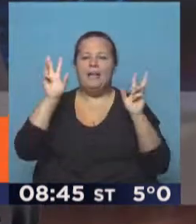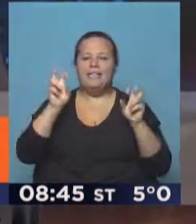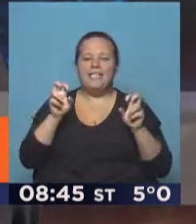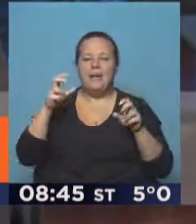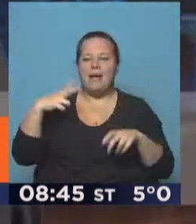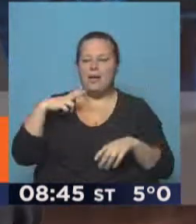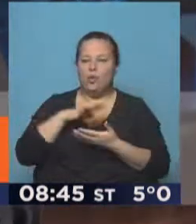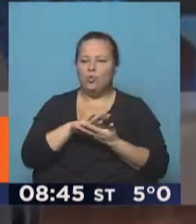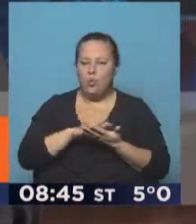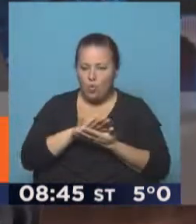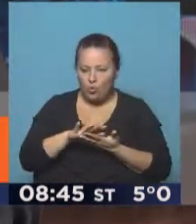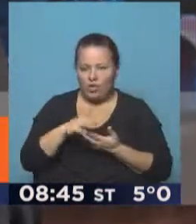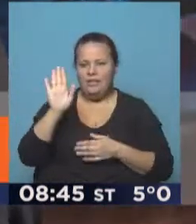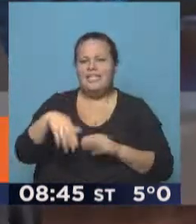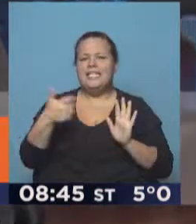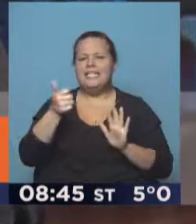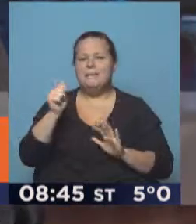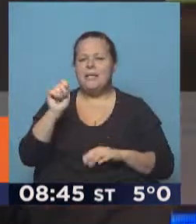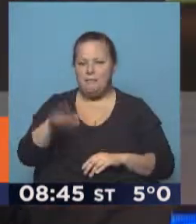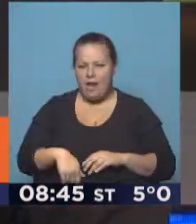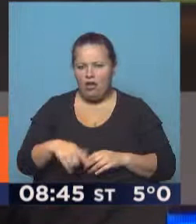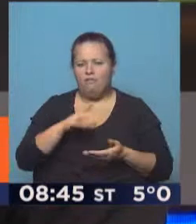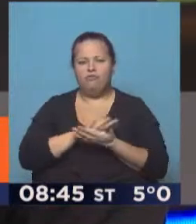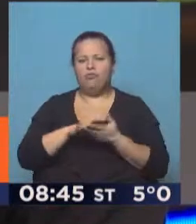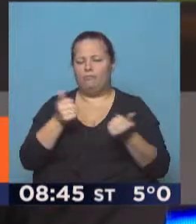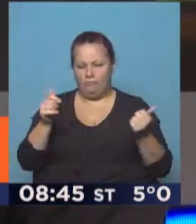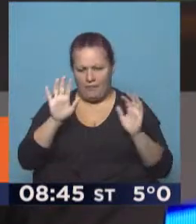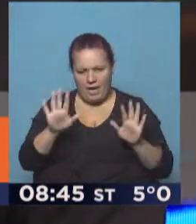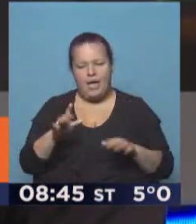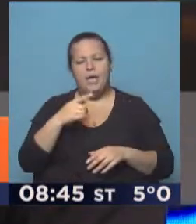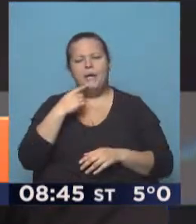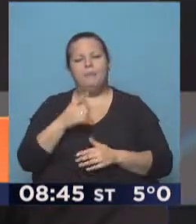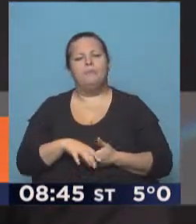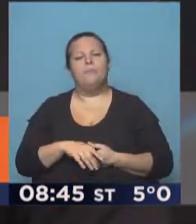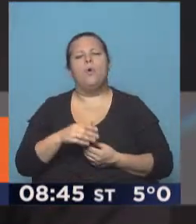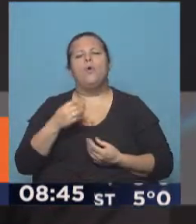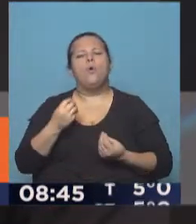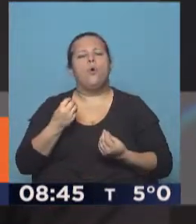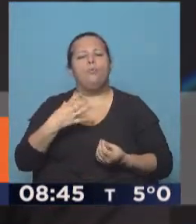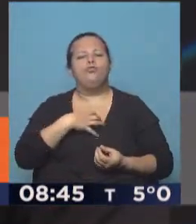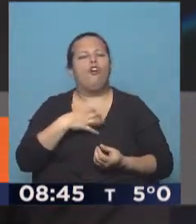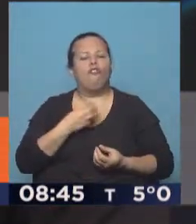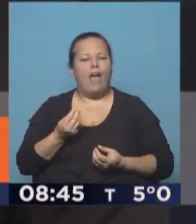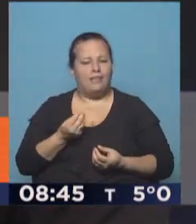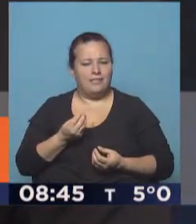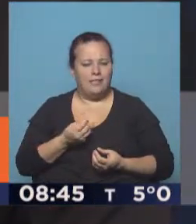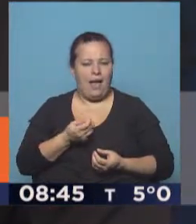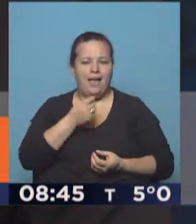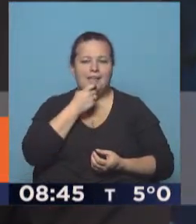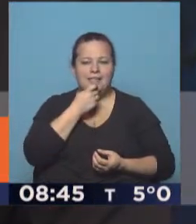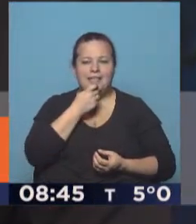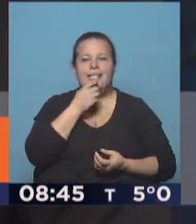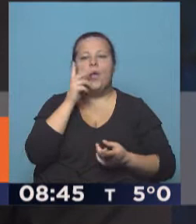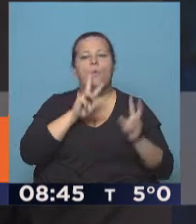de enriquecimiento ilícito, que en menos de 6 meses tuvo resolución. A ver, doctor, ¿qué papel juega la confianza a la hora de